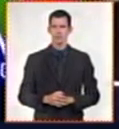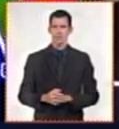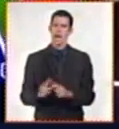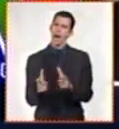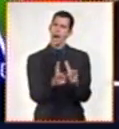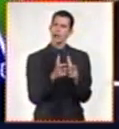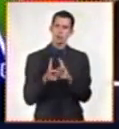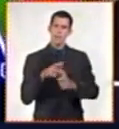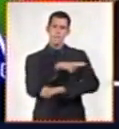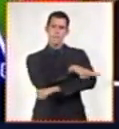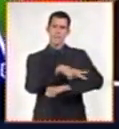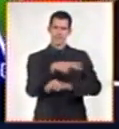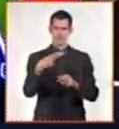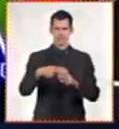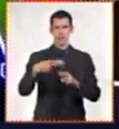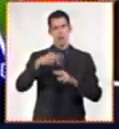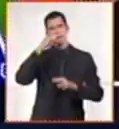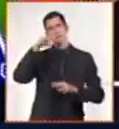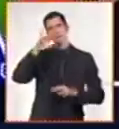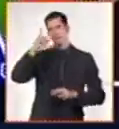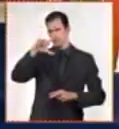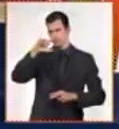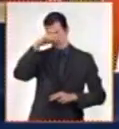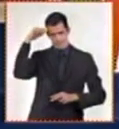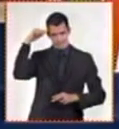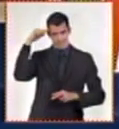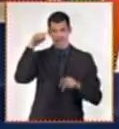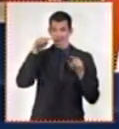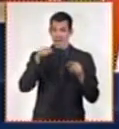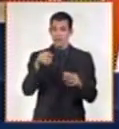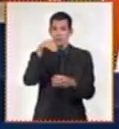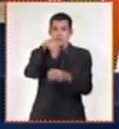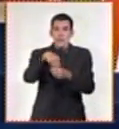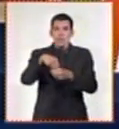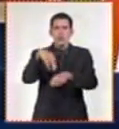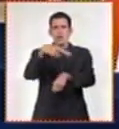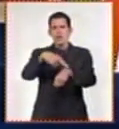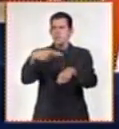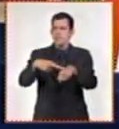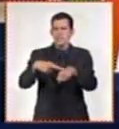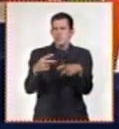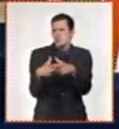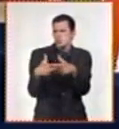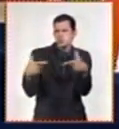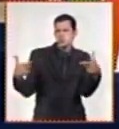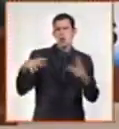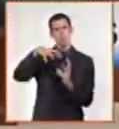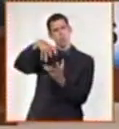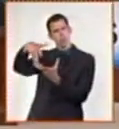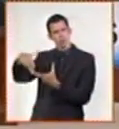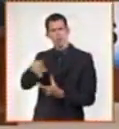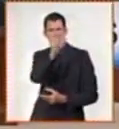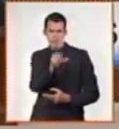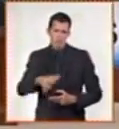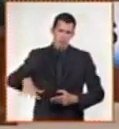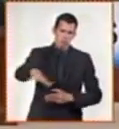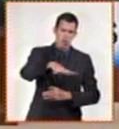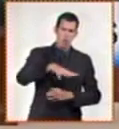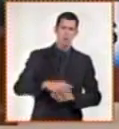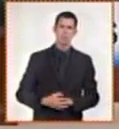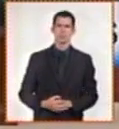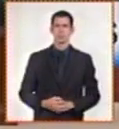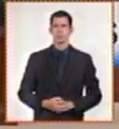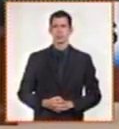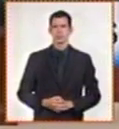de la población y el 25% de la economía mundial. El mecanismo ha